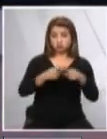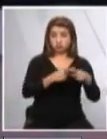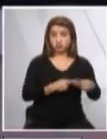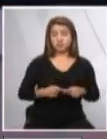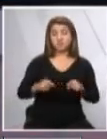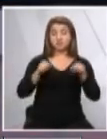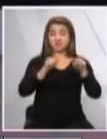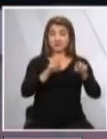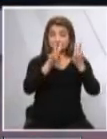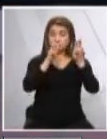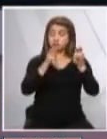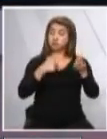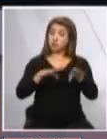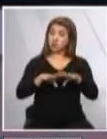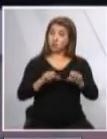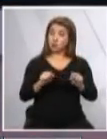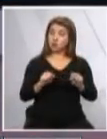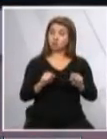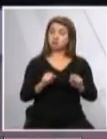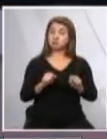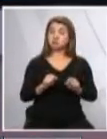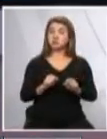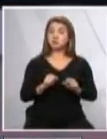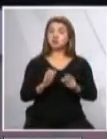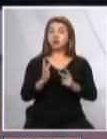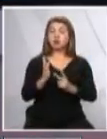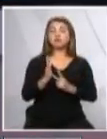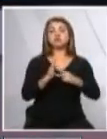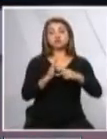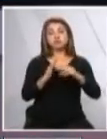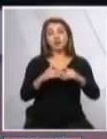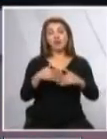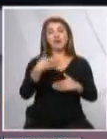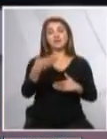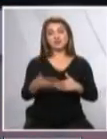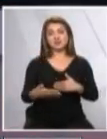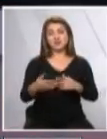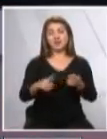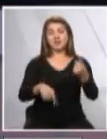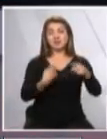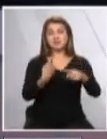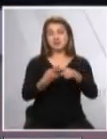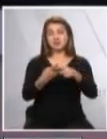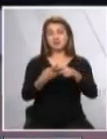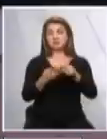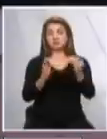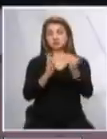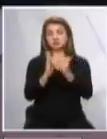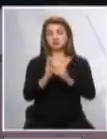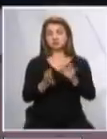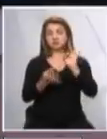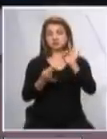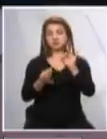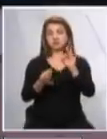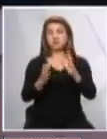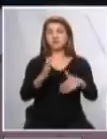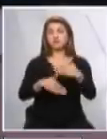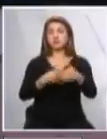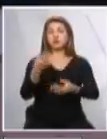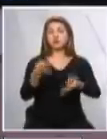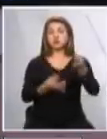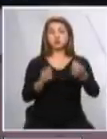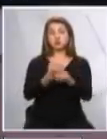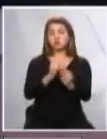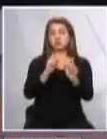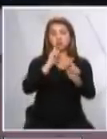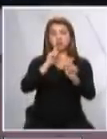en ese sentido yo estaría de acuerdo con que ese fuera el paso siguiente, además de las conclusiones y del actuar de la justicia, que nosotros no podemos